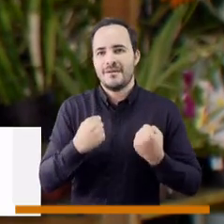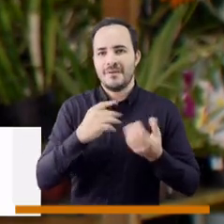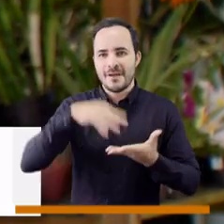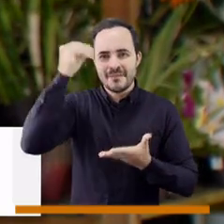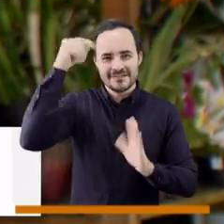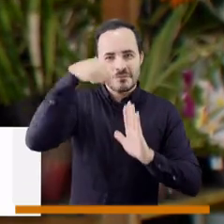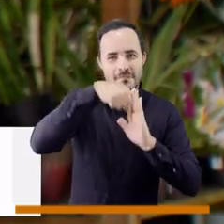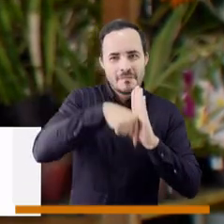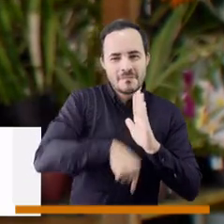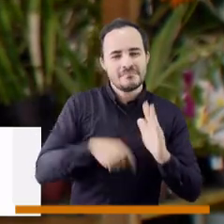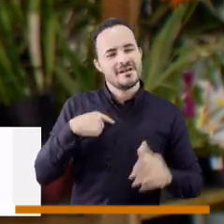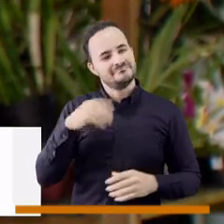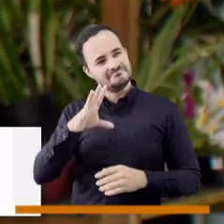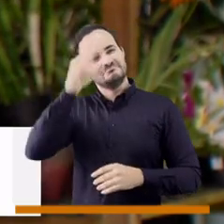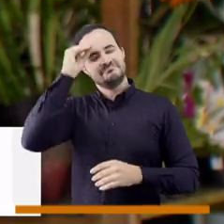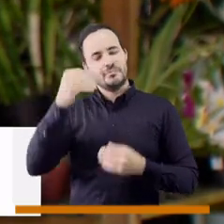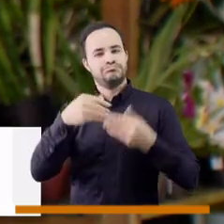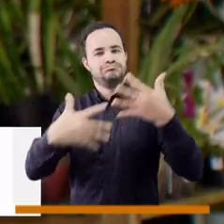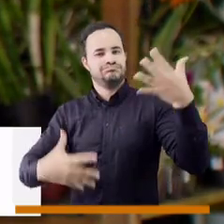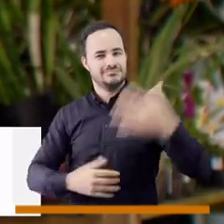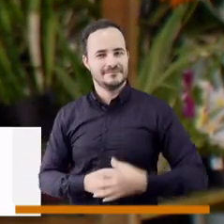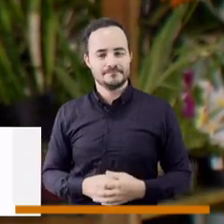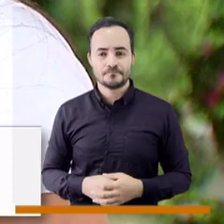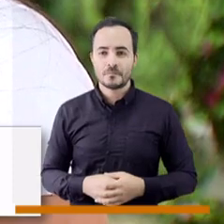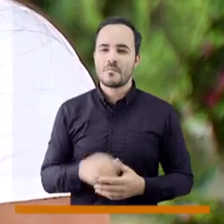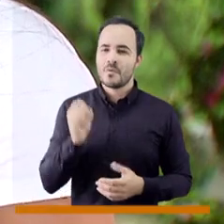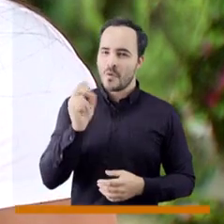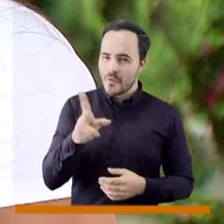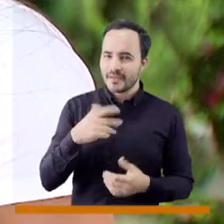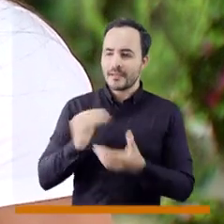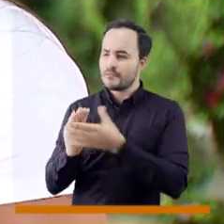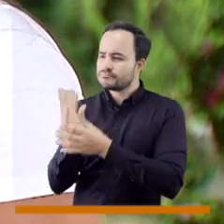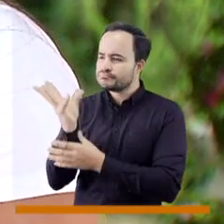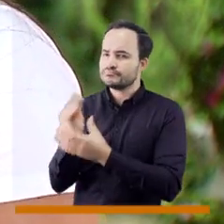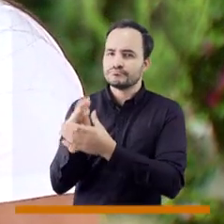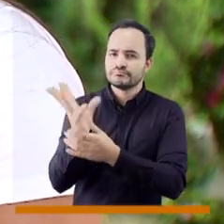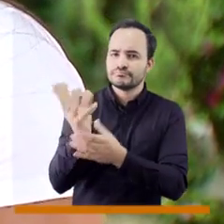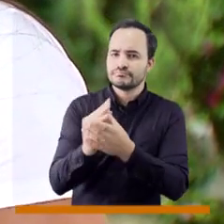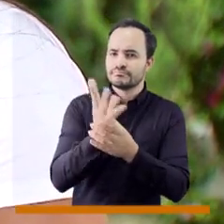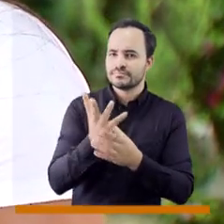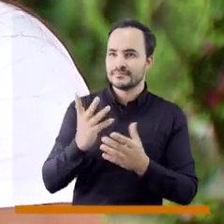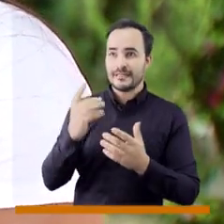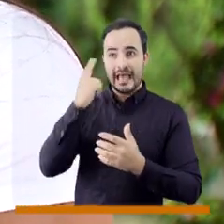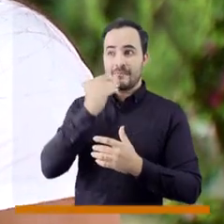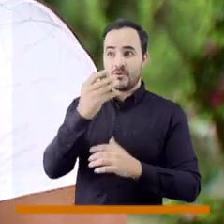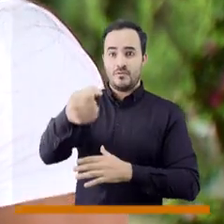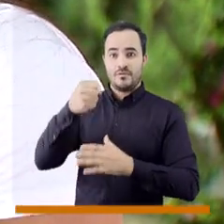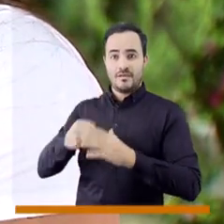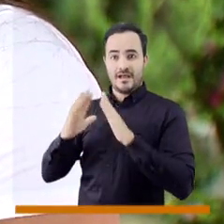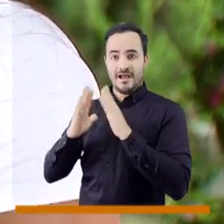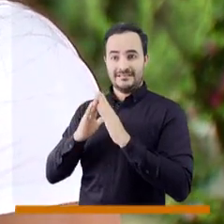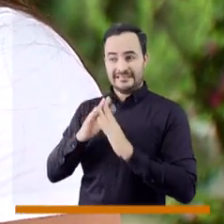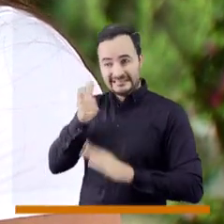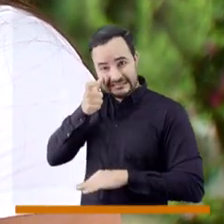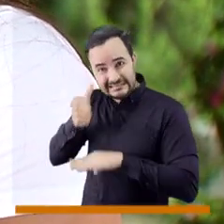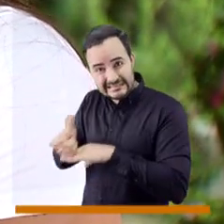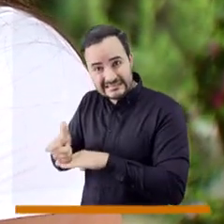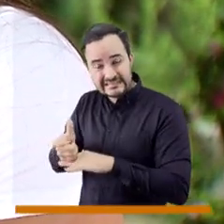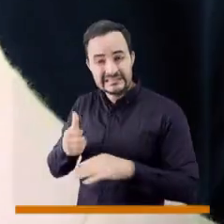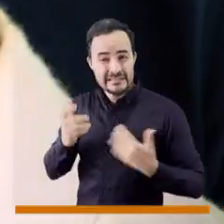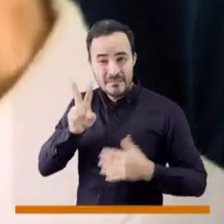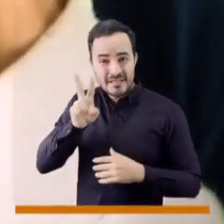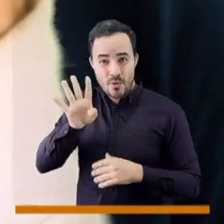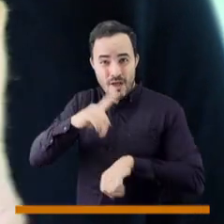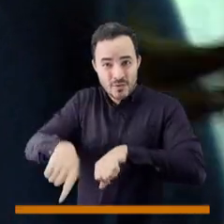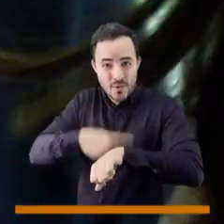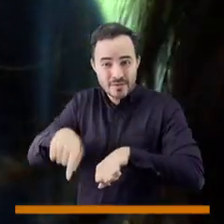hobby, esta colección, y también aprender demasiado. Entonces, para tener una orquídea en la casa hay que estar 24/7 pendiente de